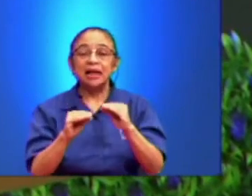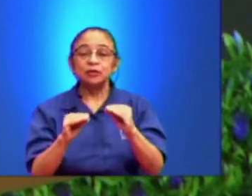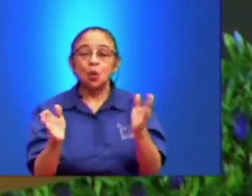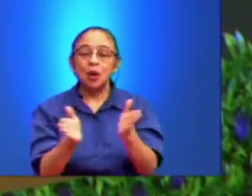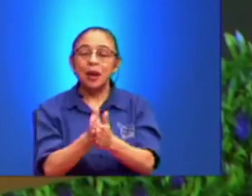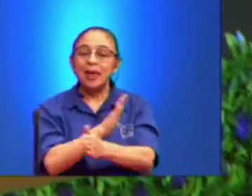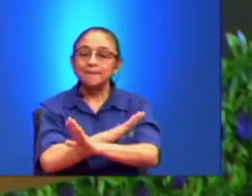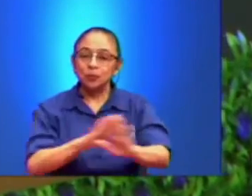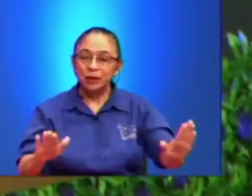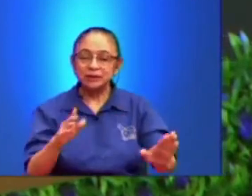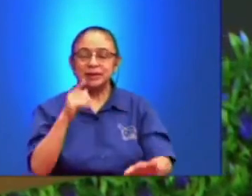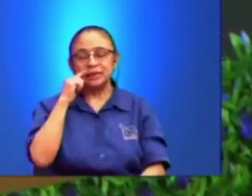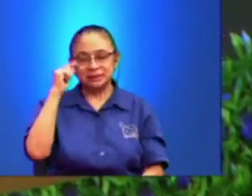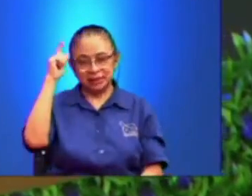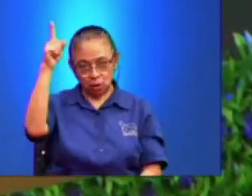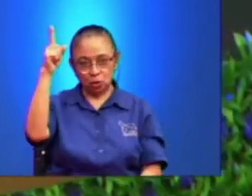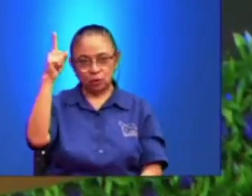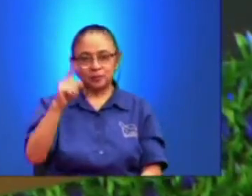señor